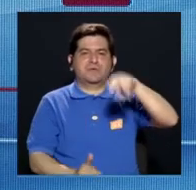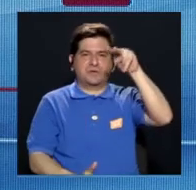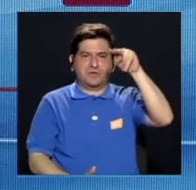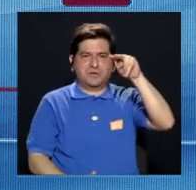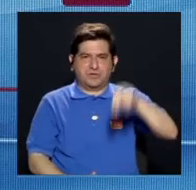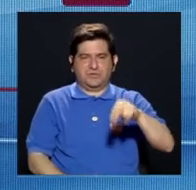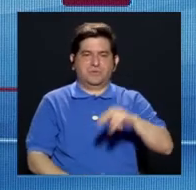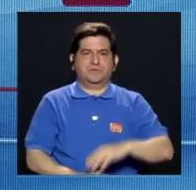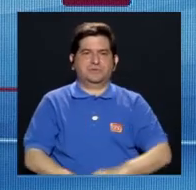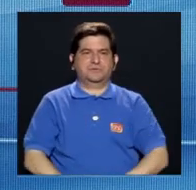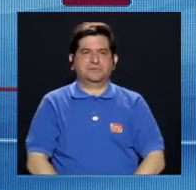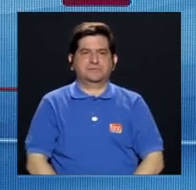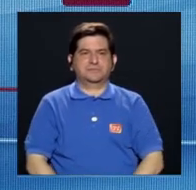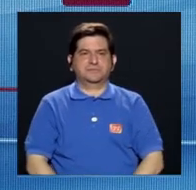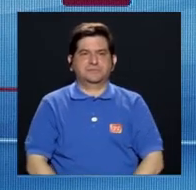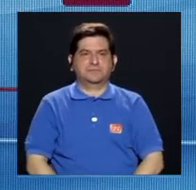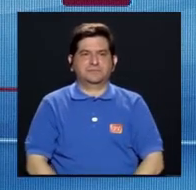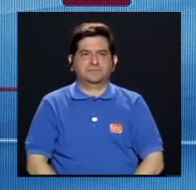de colones.